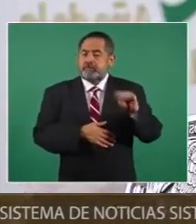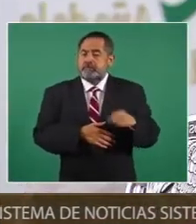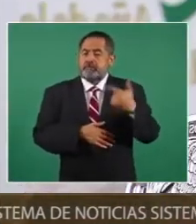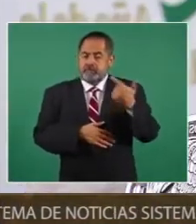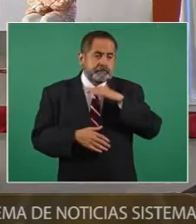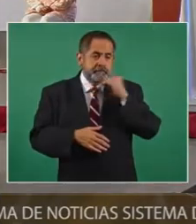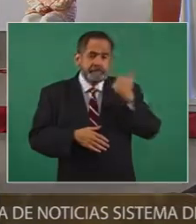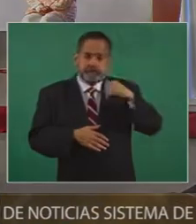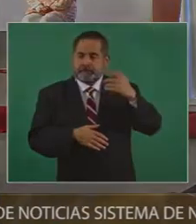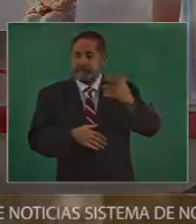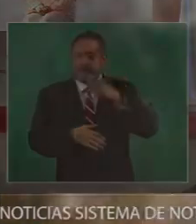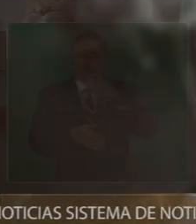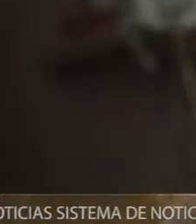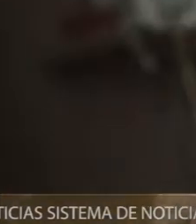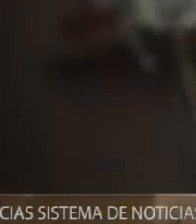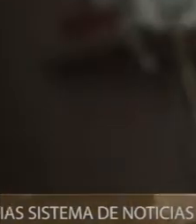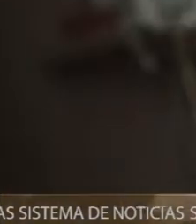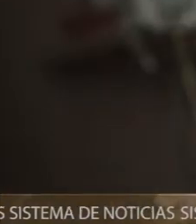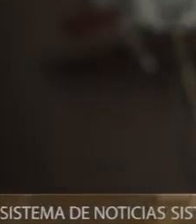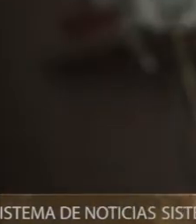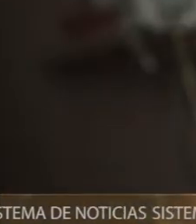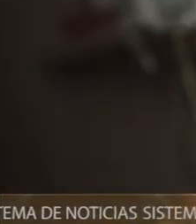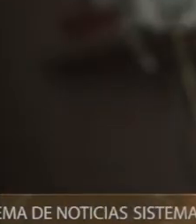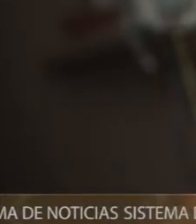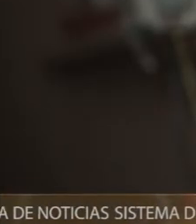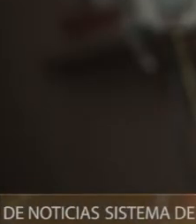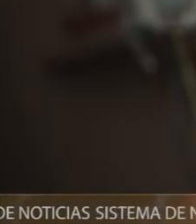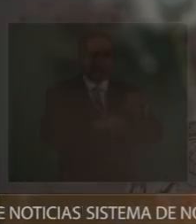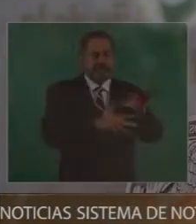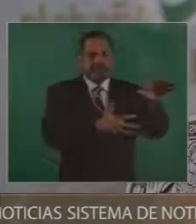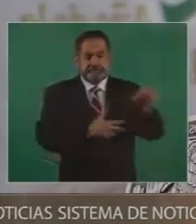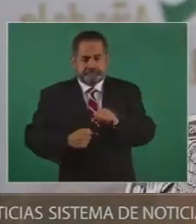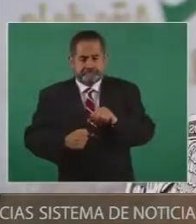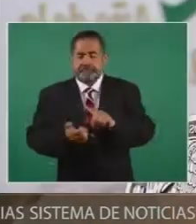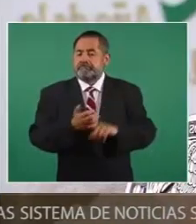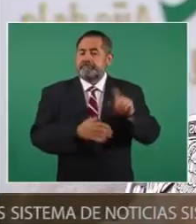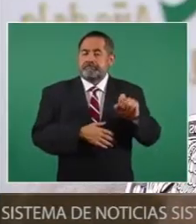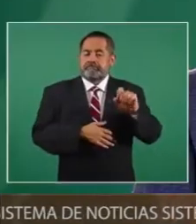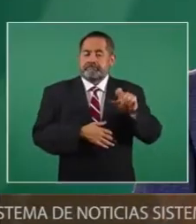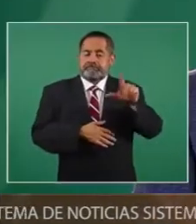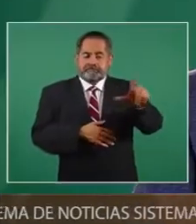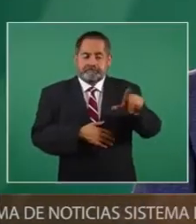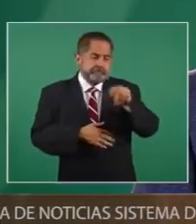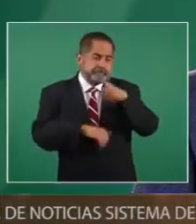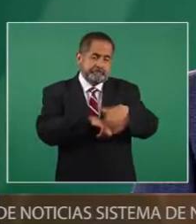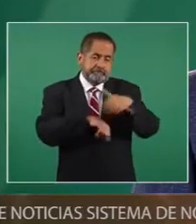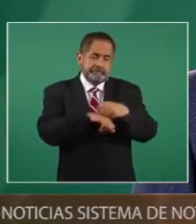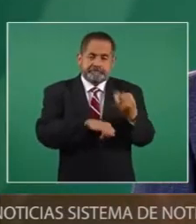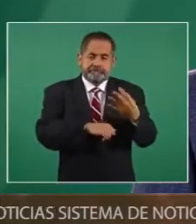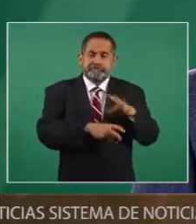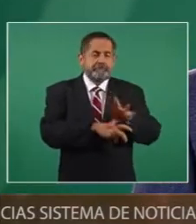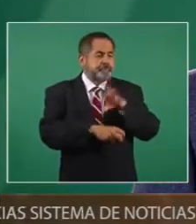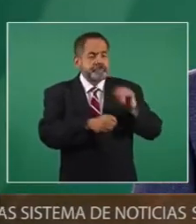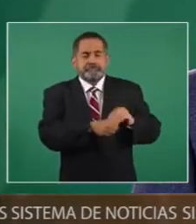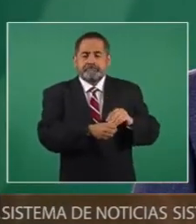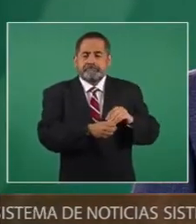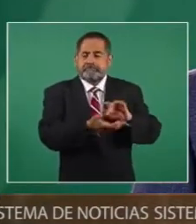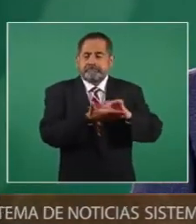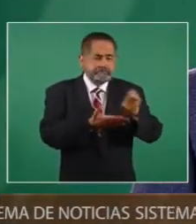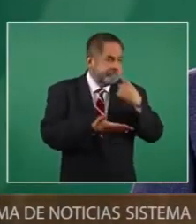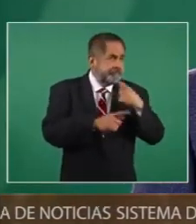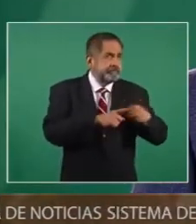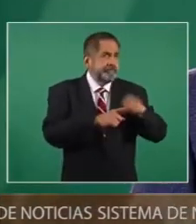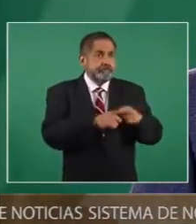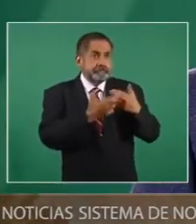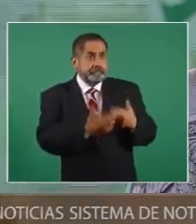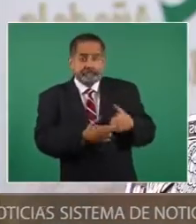6.929.197 piezas. Se logró la consecución de 27 claves oncológicas, o sea, del total de alto consumo.